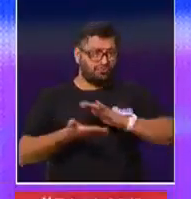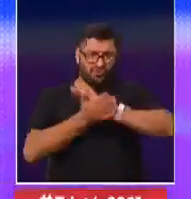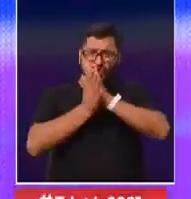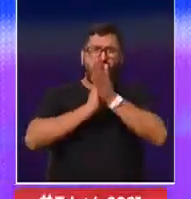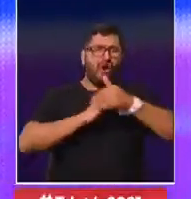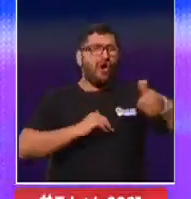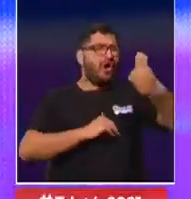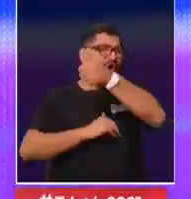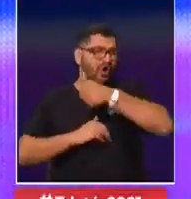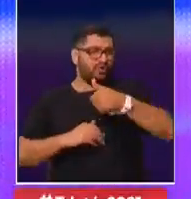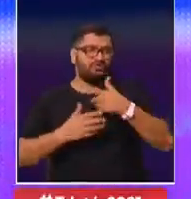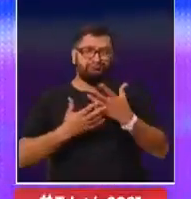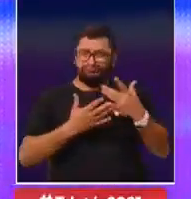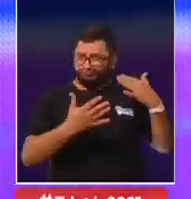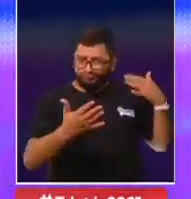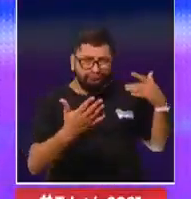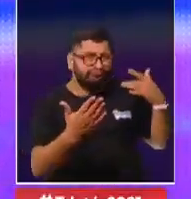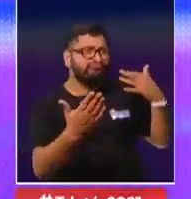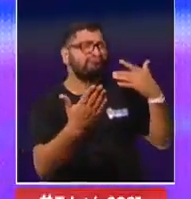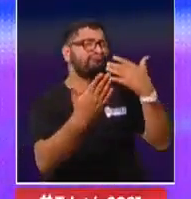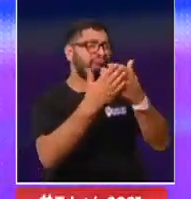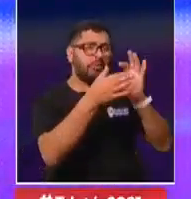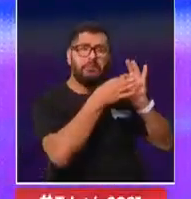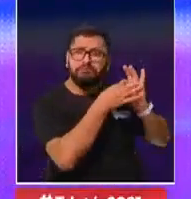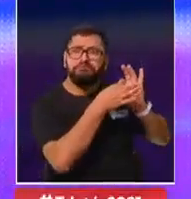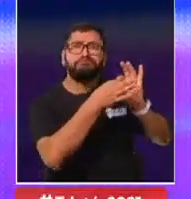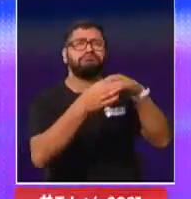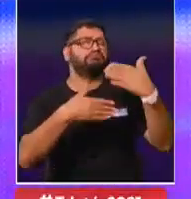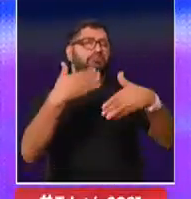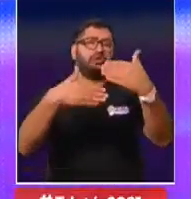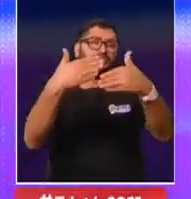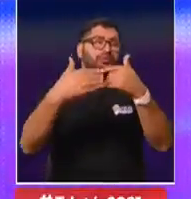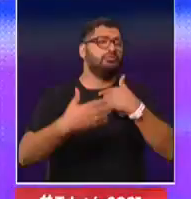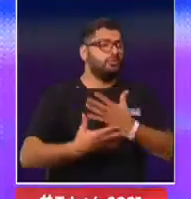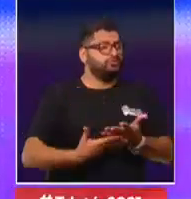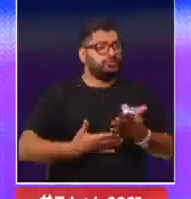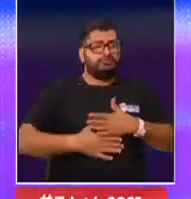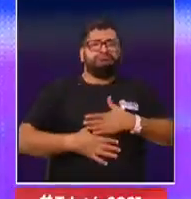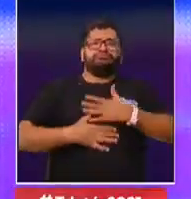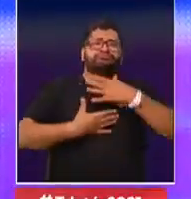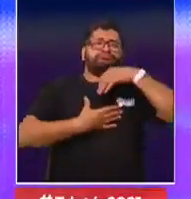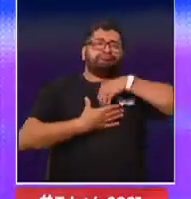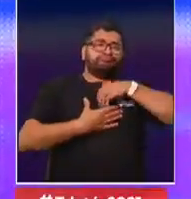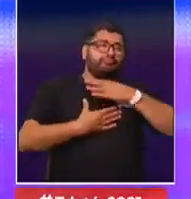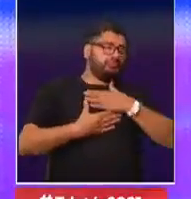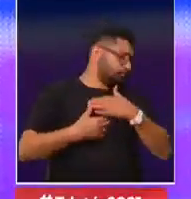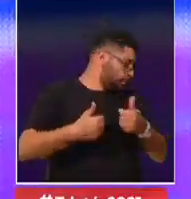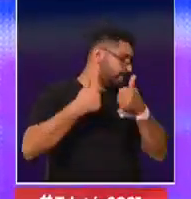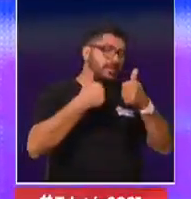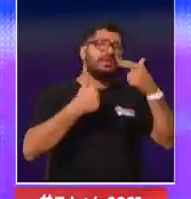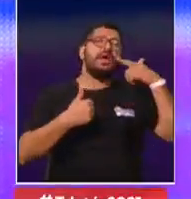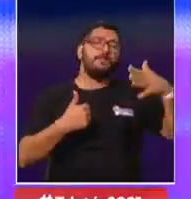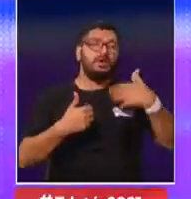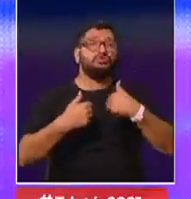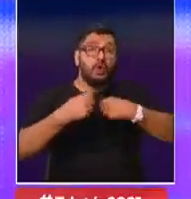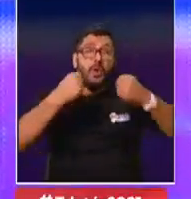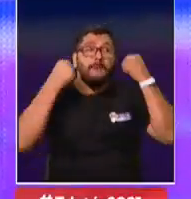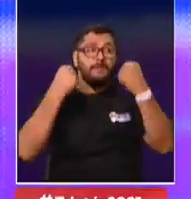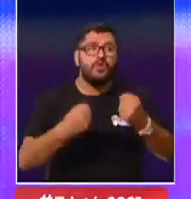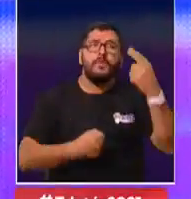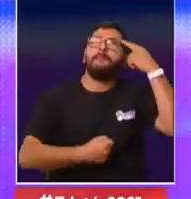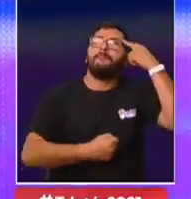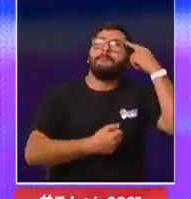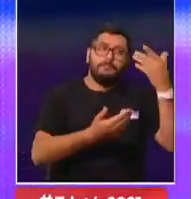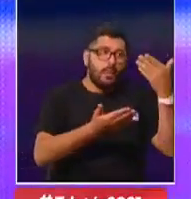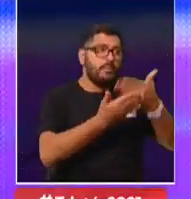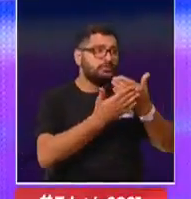todo ha fluido y ha sido muy confortante también sentirme que yo puedo hacer lo que me proponga. Gracias a